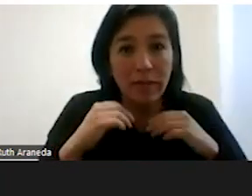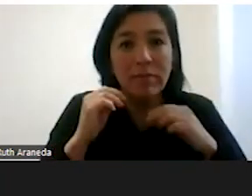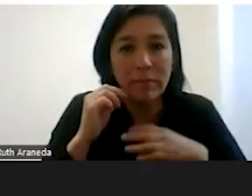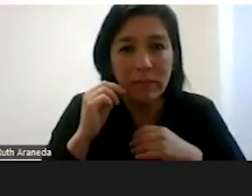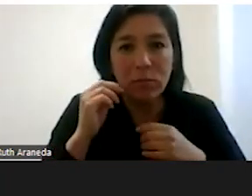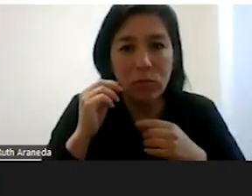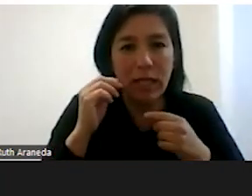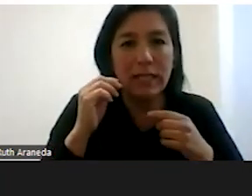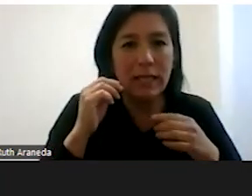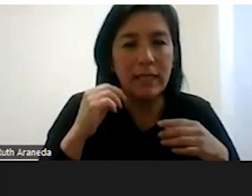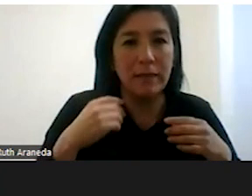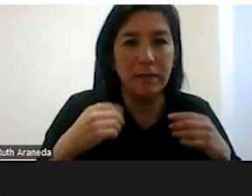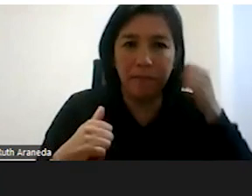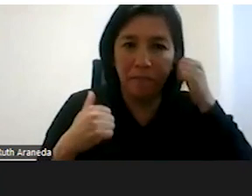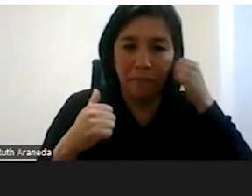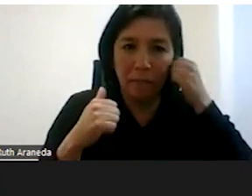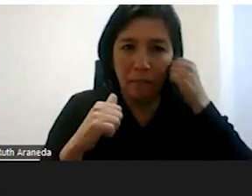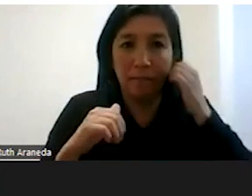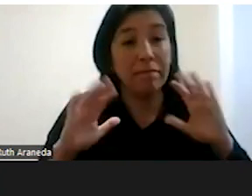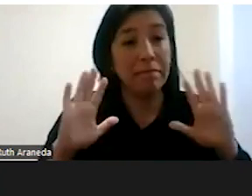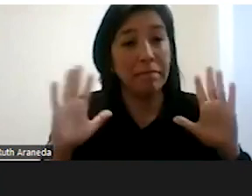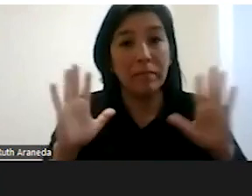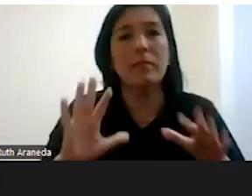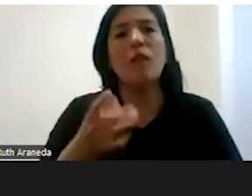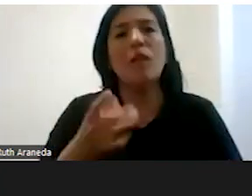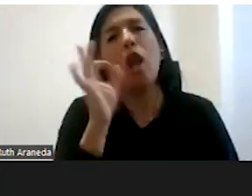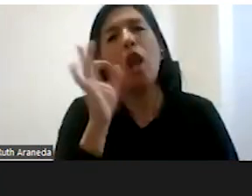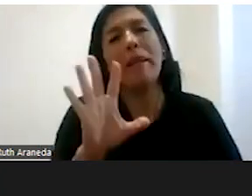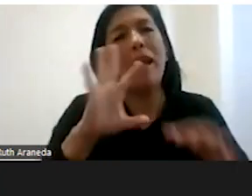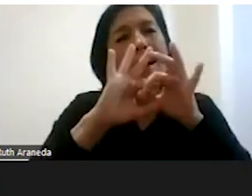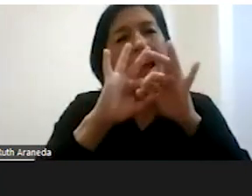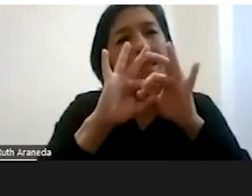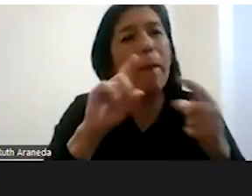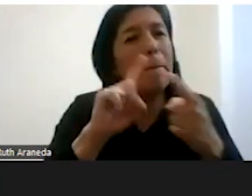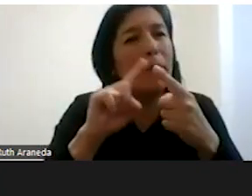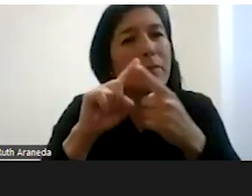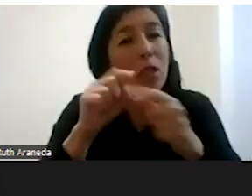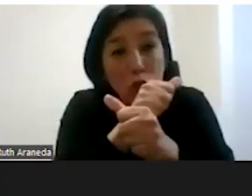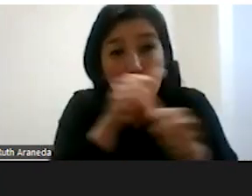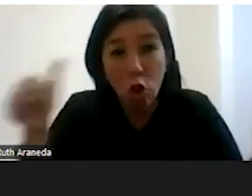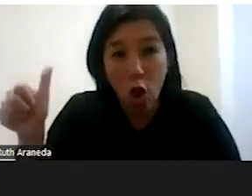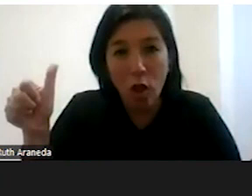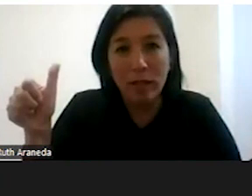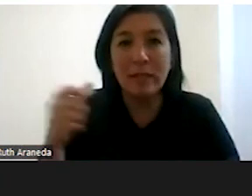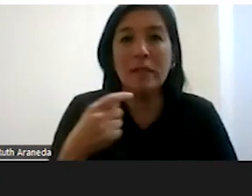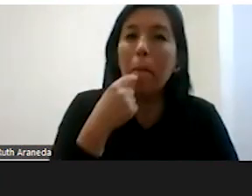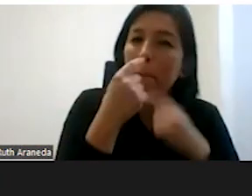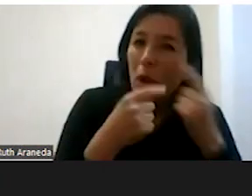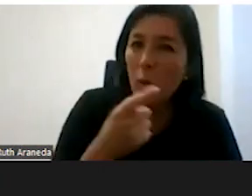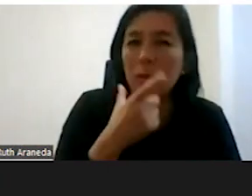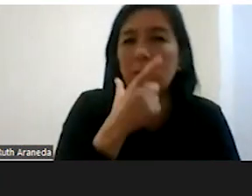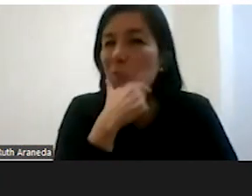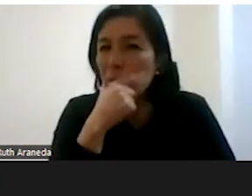No, está bien. Muchas gracias. Bueno, agradecer la participación de todos y todas, las preguntas, las consultas,